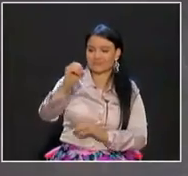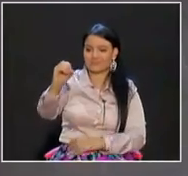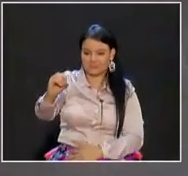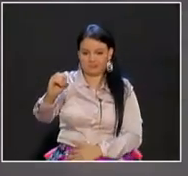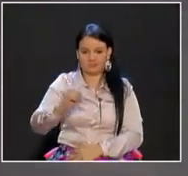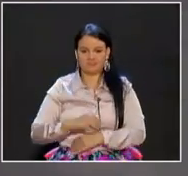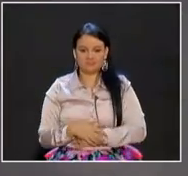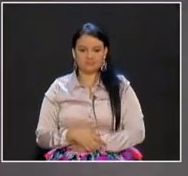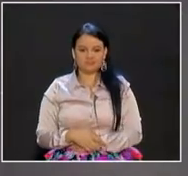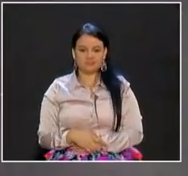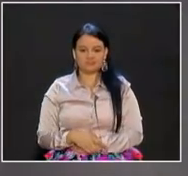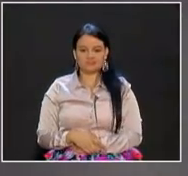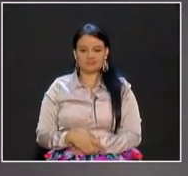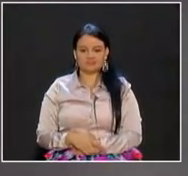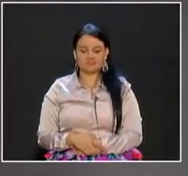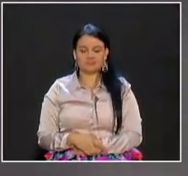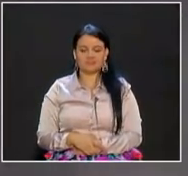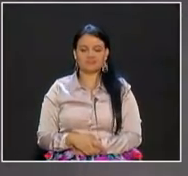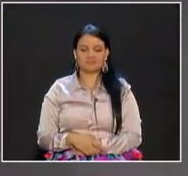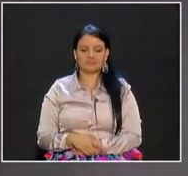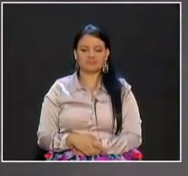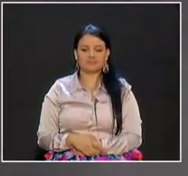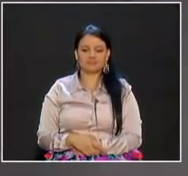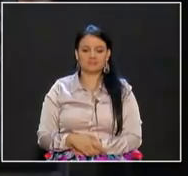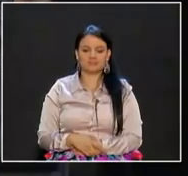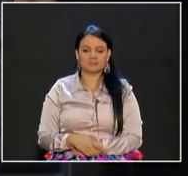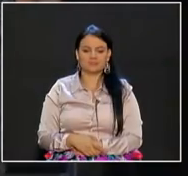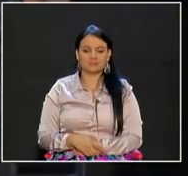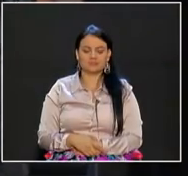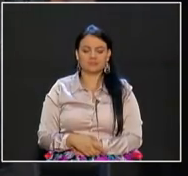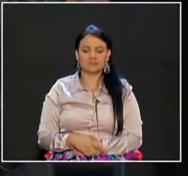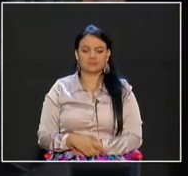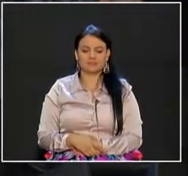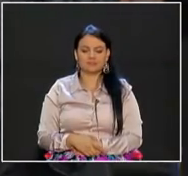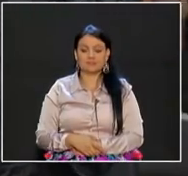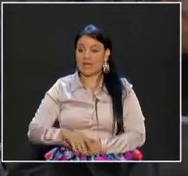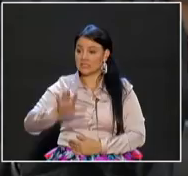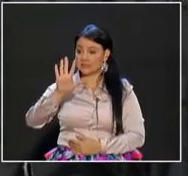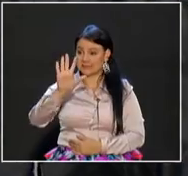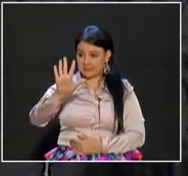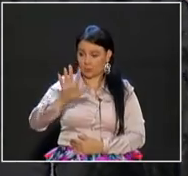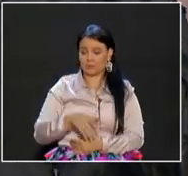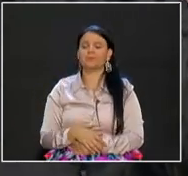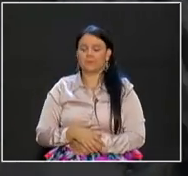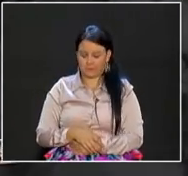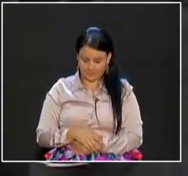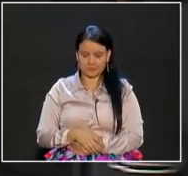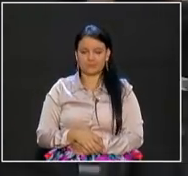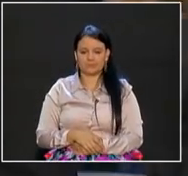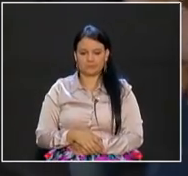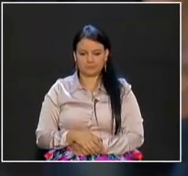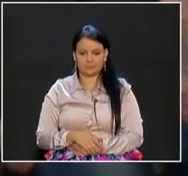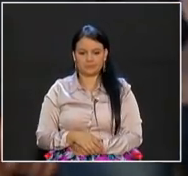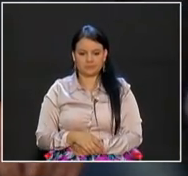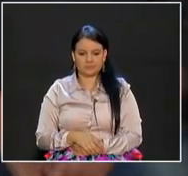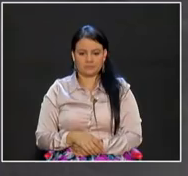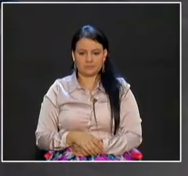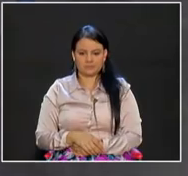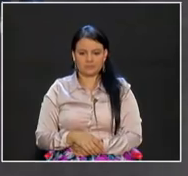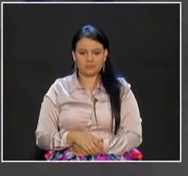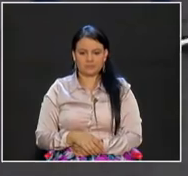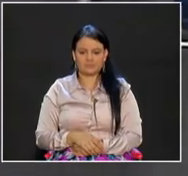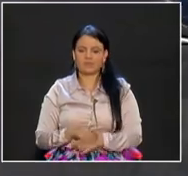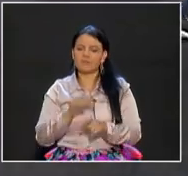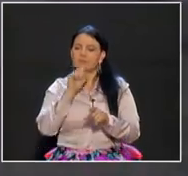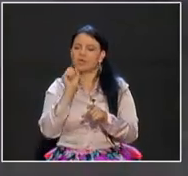baquetas y nos cuenta qué pregunta la número 5 la número 5 no sabía